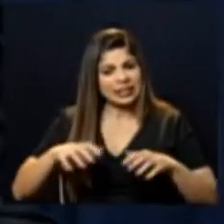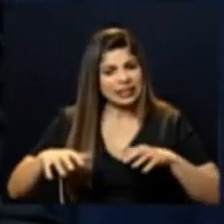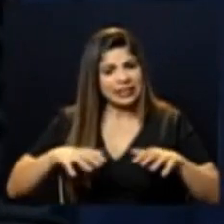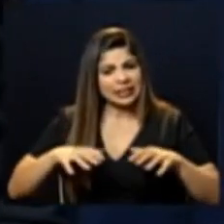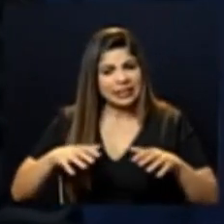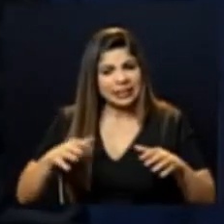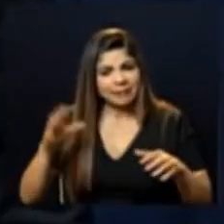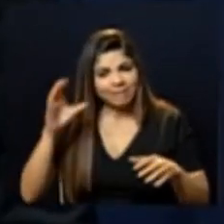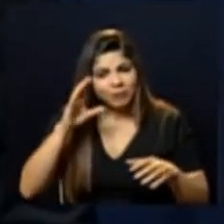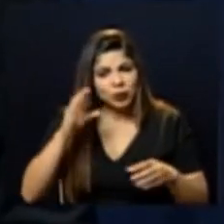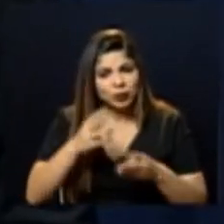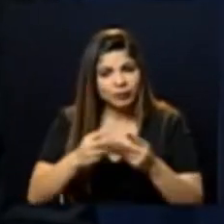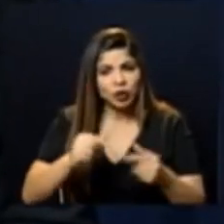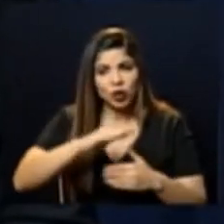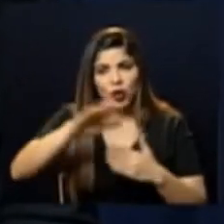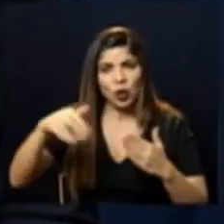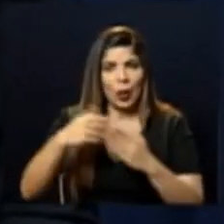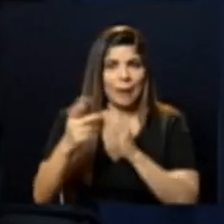todo el país.